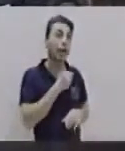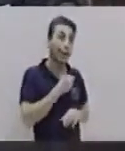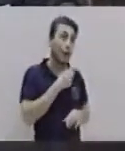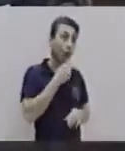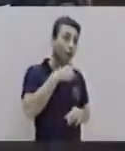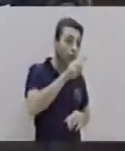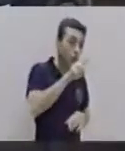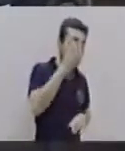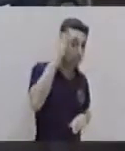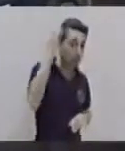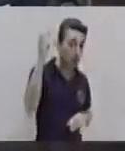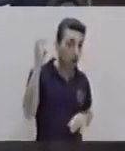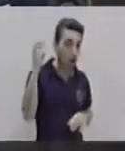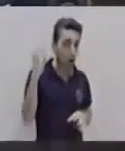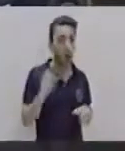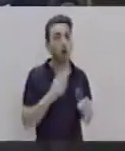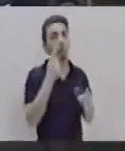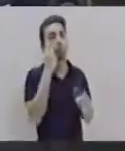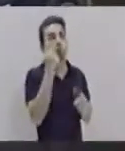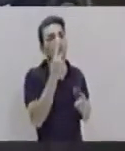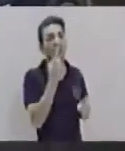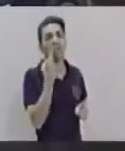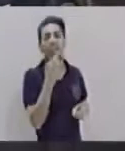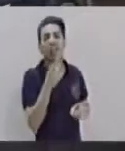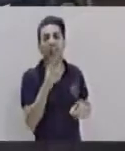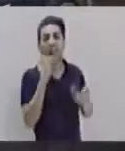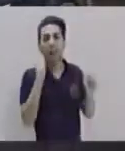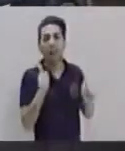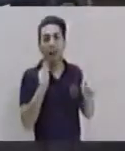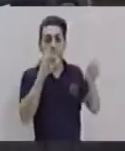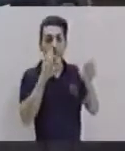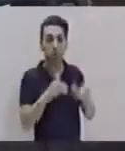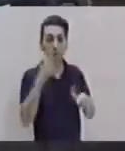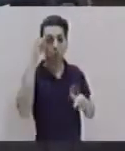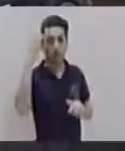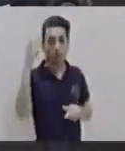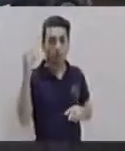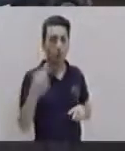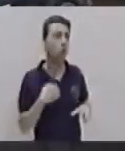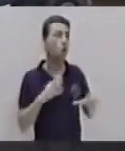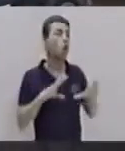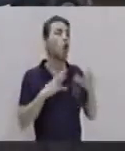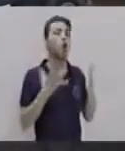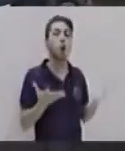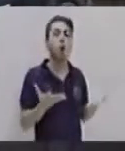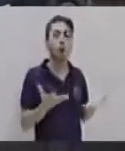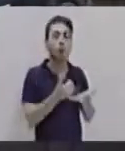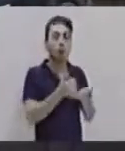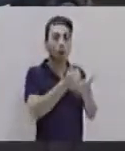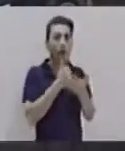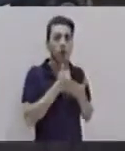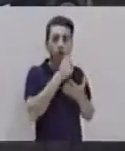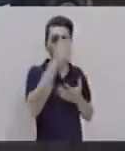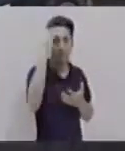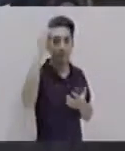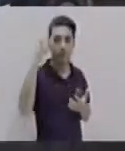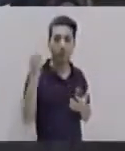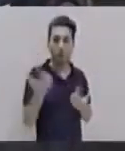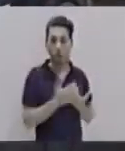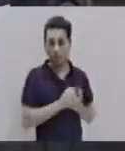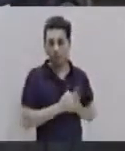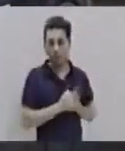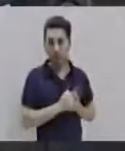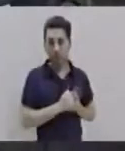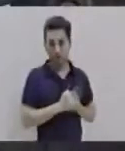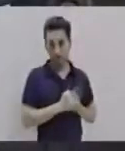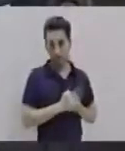psicólogo, luego buscar a un profesional calificado y cómo me voy a beneficiar yo al ir al psicólogo, ¿verdad?